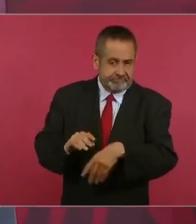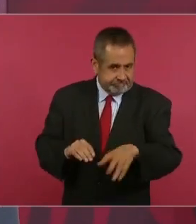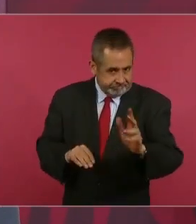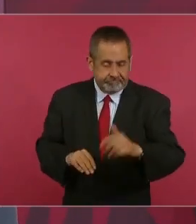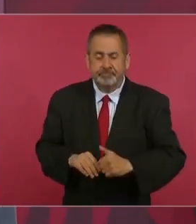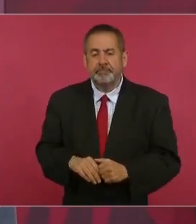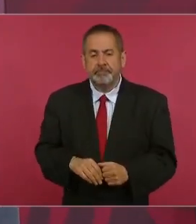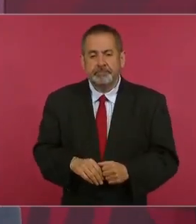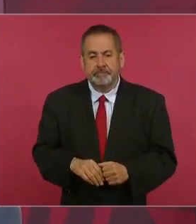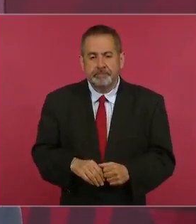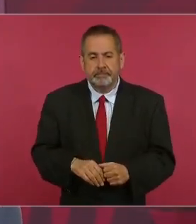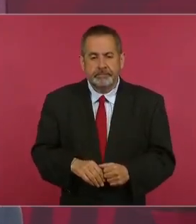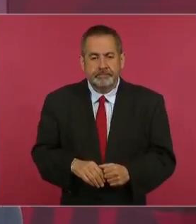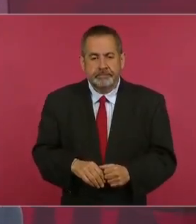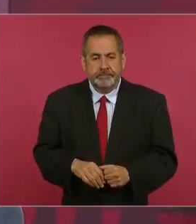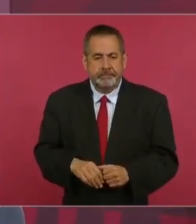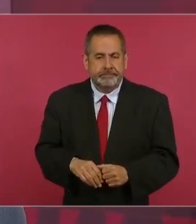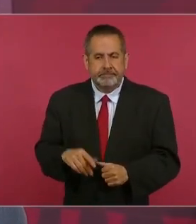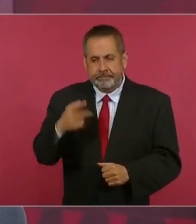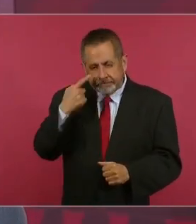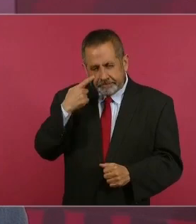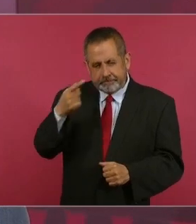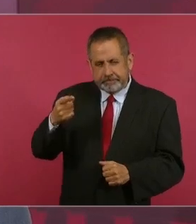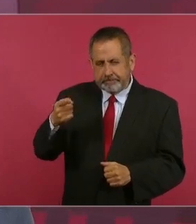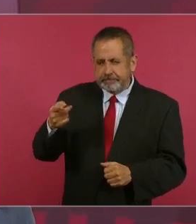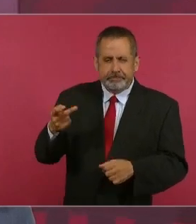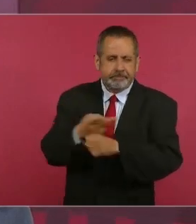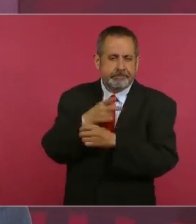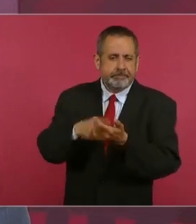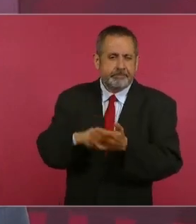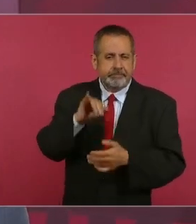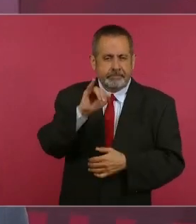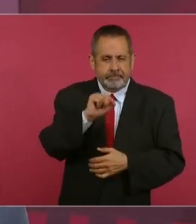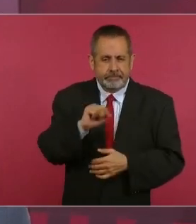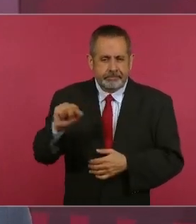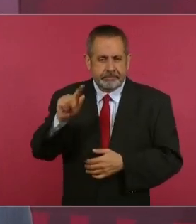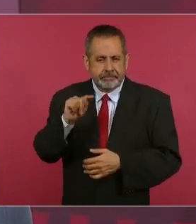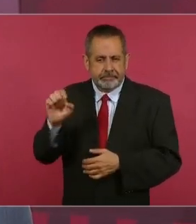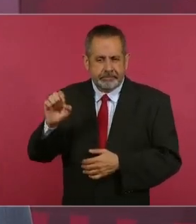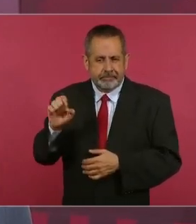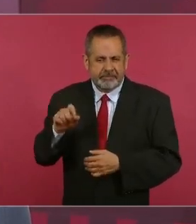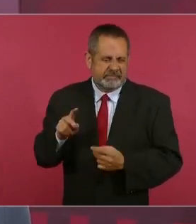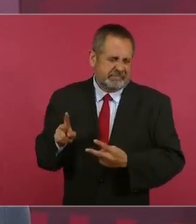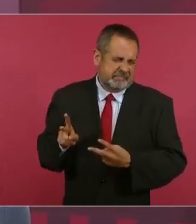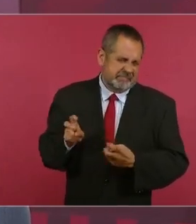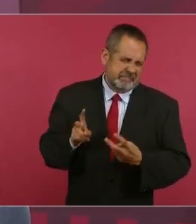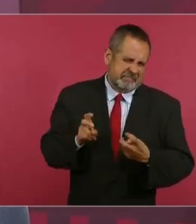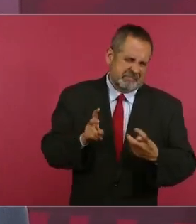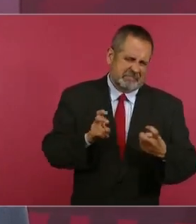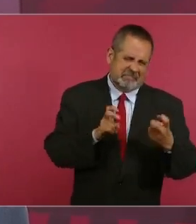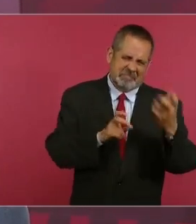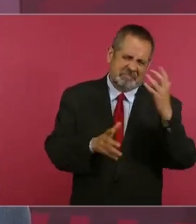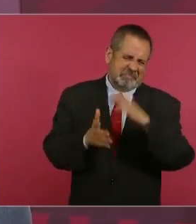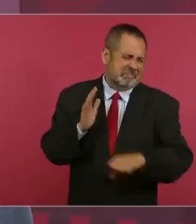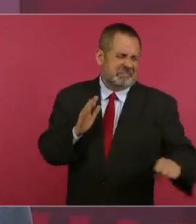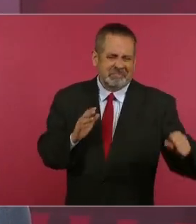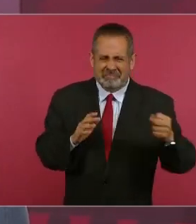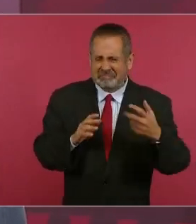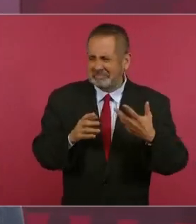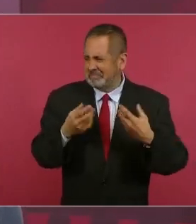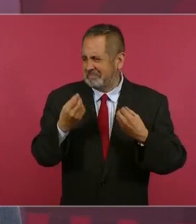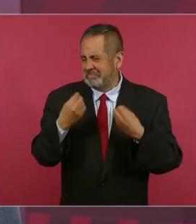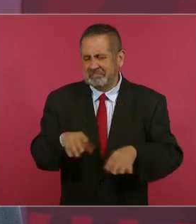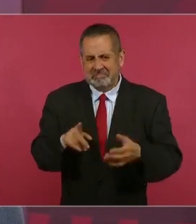Y baste ver lo que sucedió en el ISSSTE. Se quedaron a robar, a saquear, dejaron el